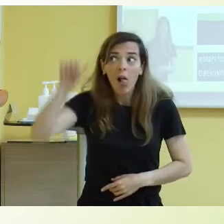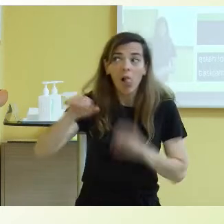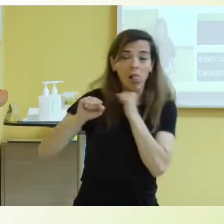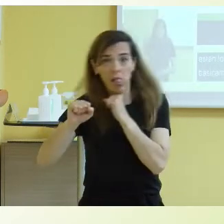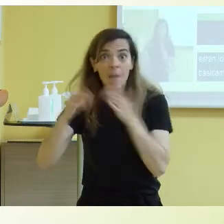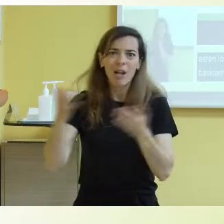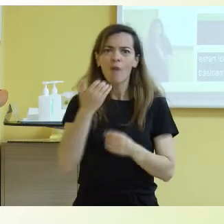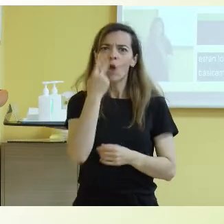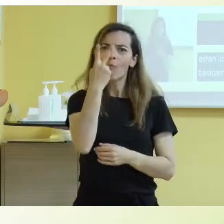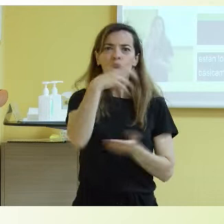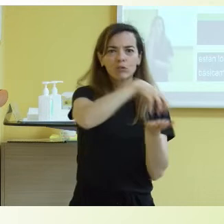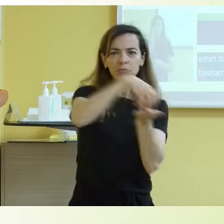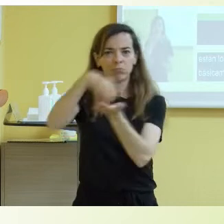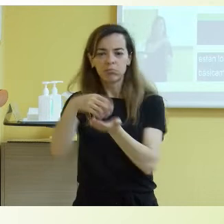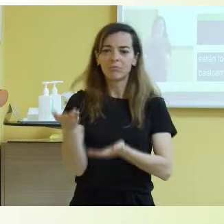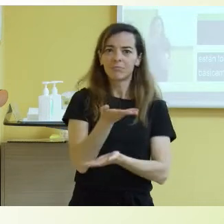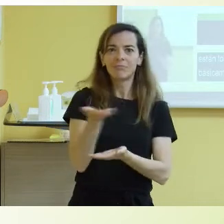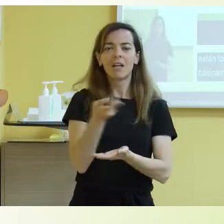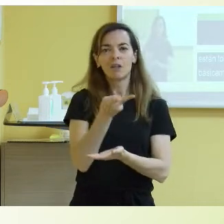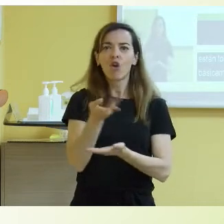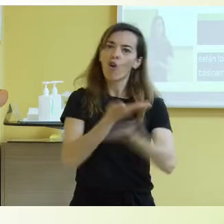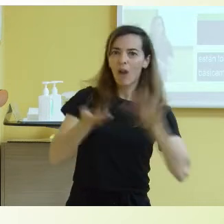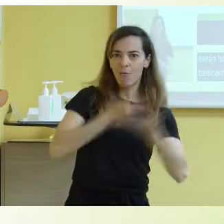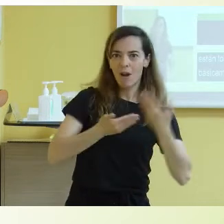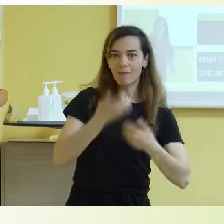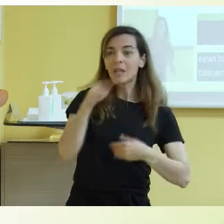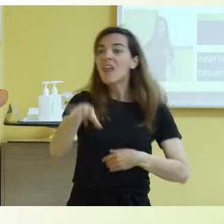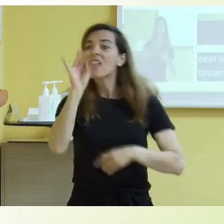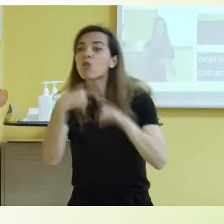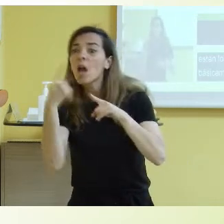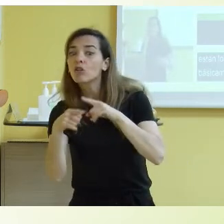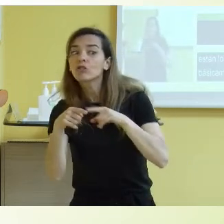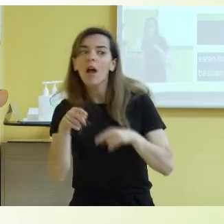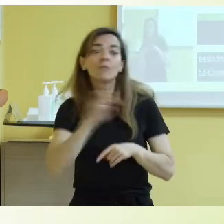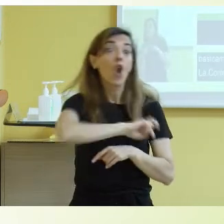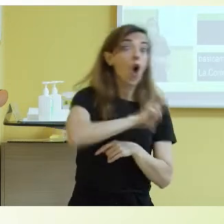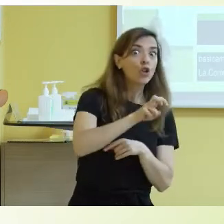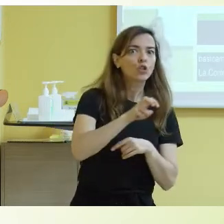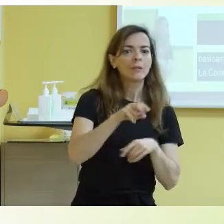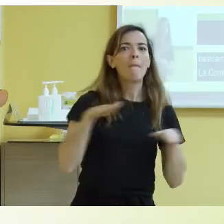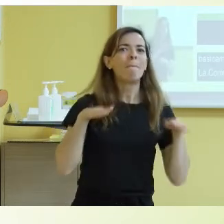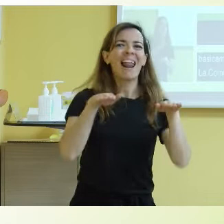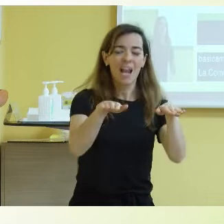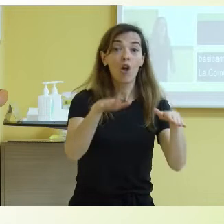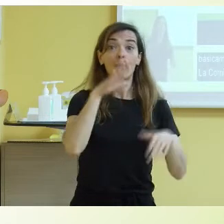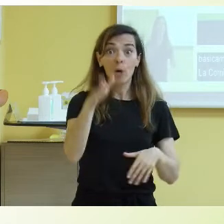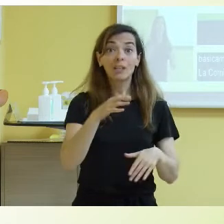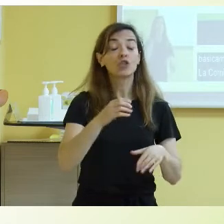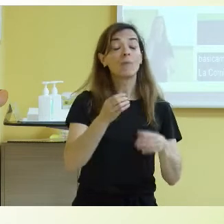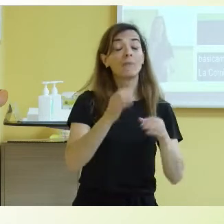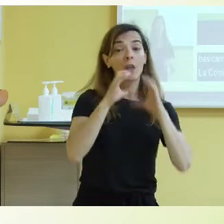como dos entes que colaboran y cuando uno decide una cosa, los otros deciden algo paralelo, y por eso salen las comunicaciones de la Comisión y